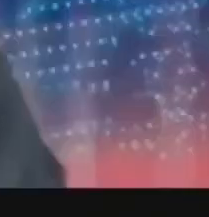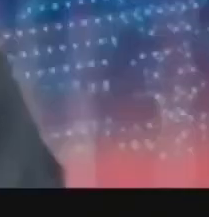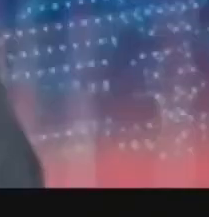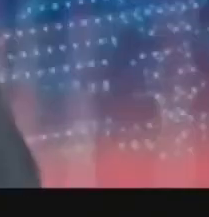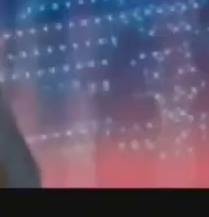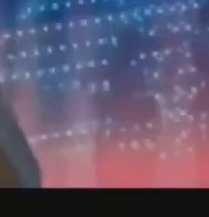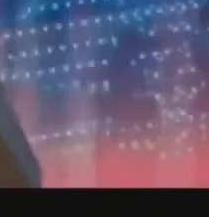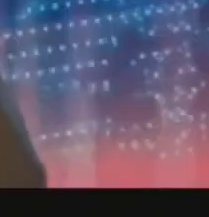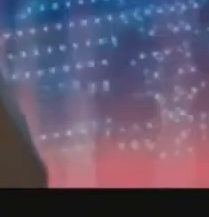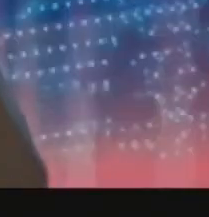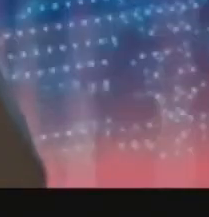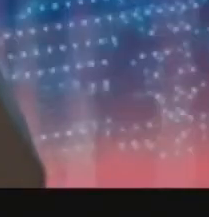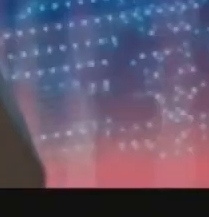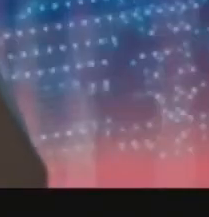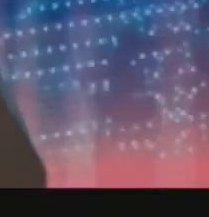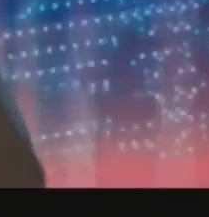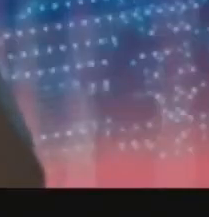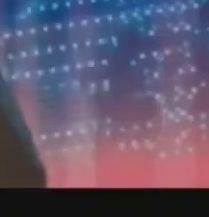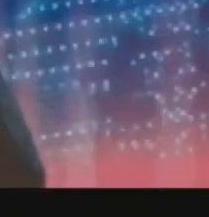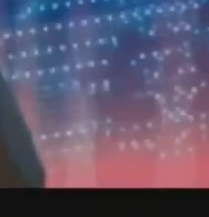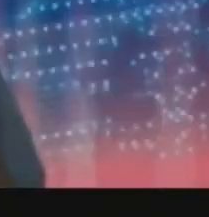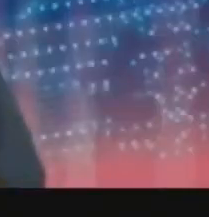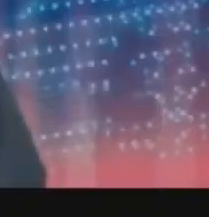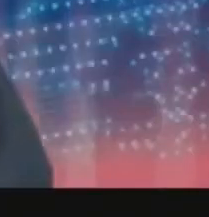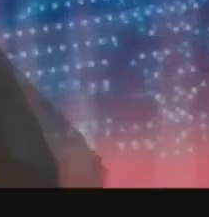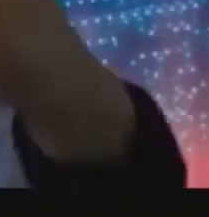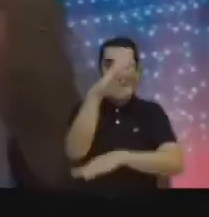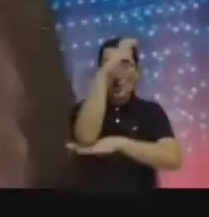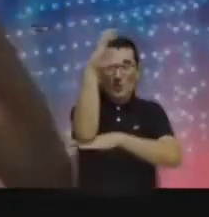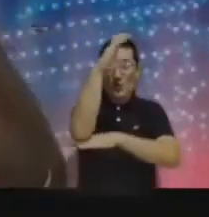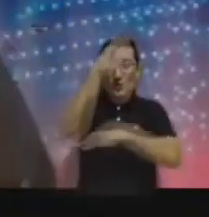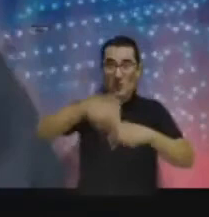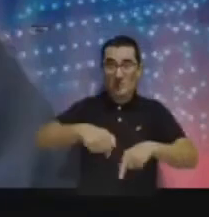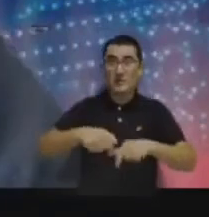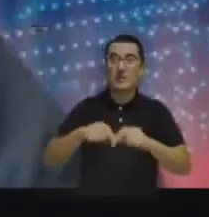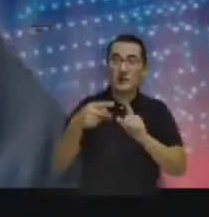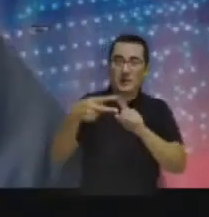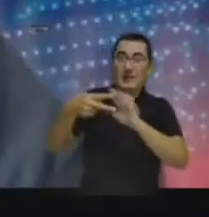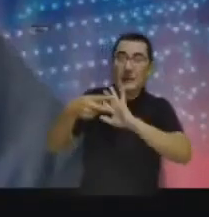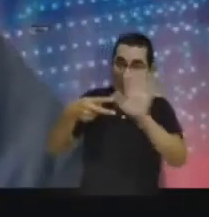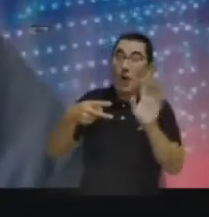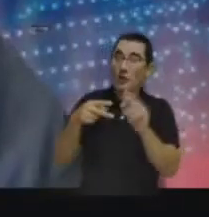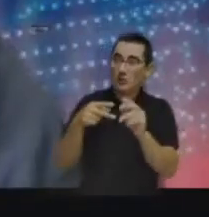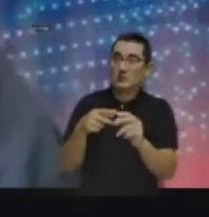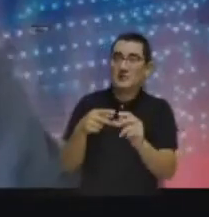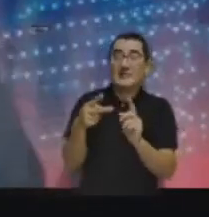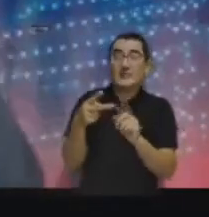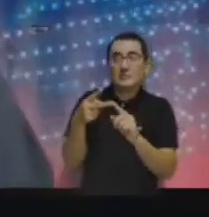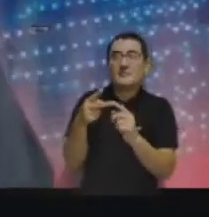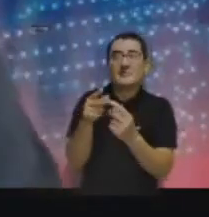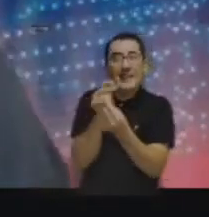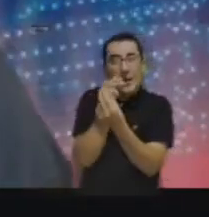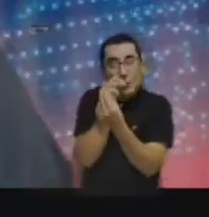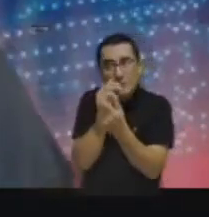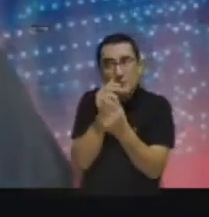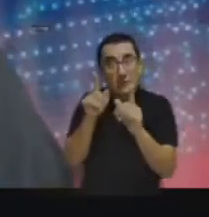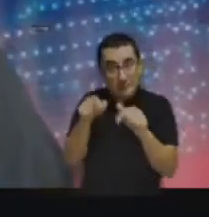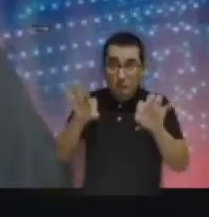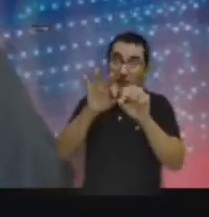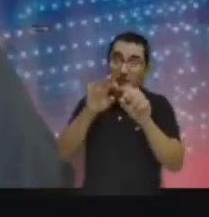a los territorios? Entonces, no es solamente el tema económico, que es crucial, sino detrás de esto, cómo es un gran